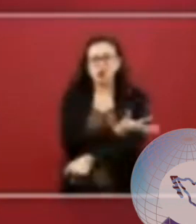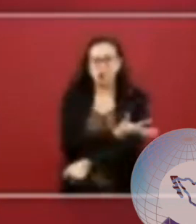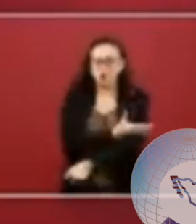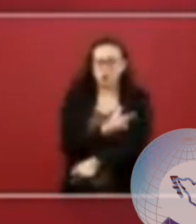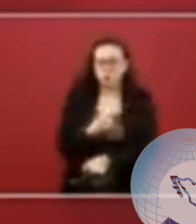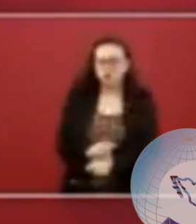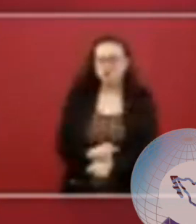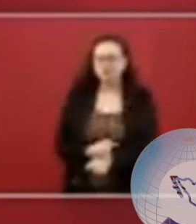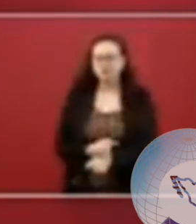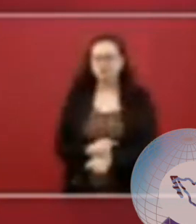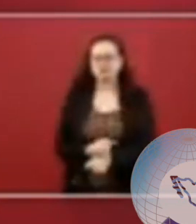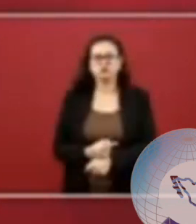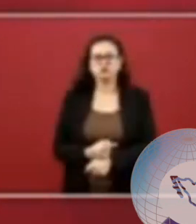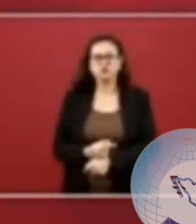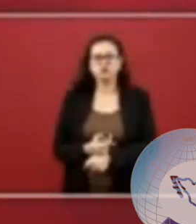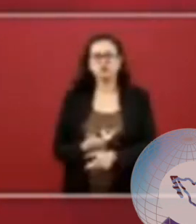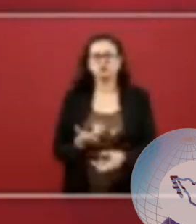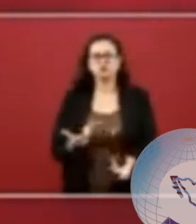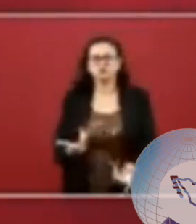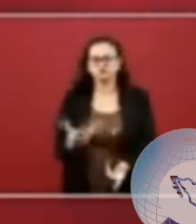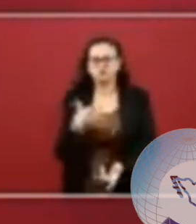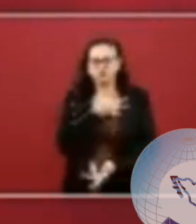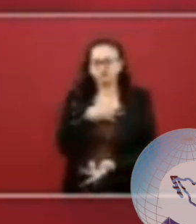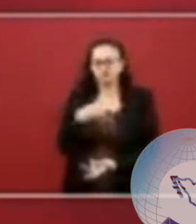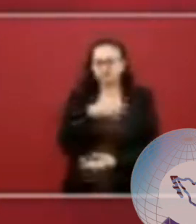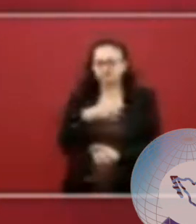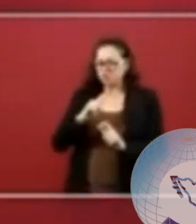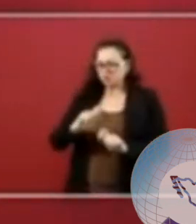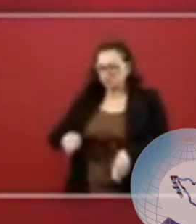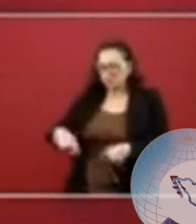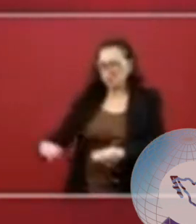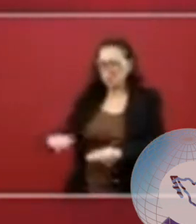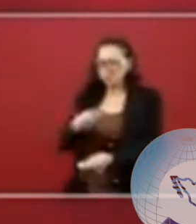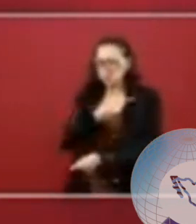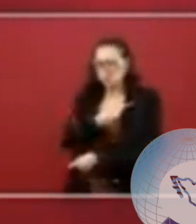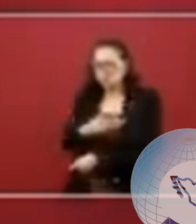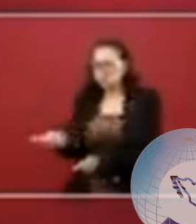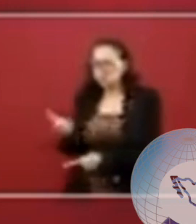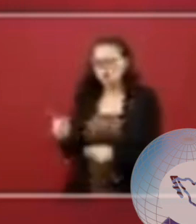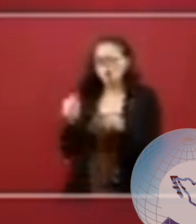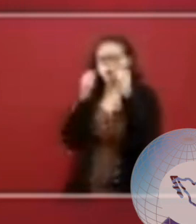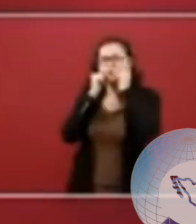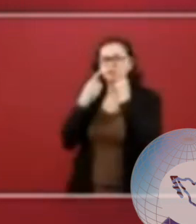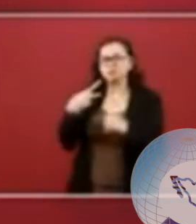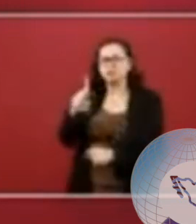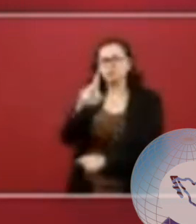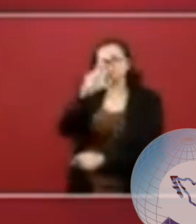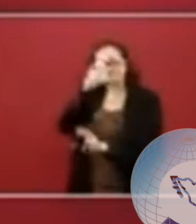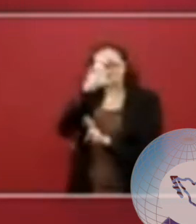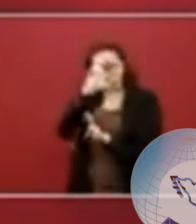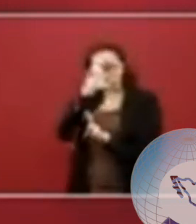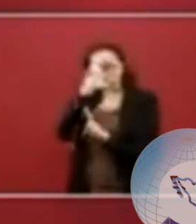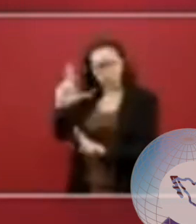honestos, que prefieran dejarle a sus hijos pobreza pero no deshonra,